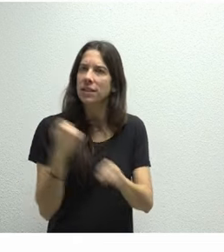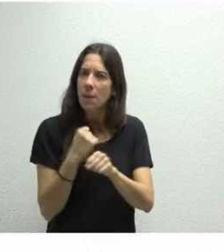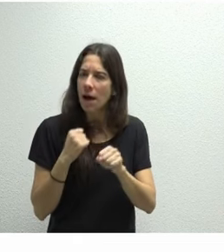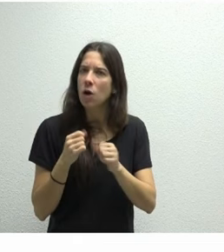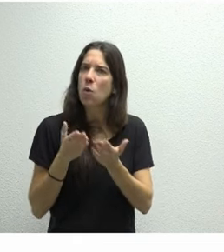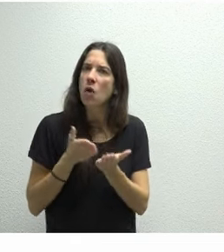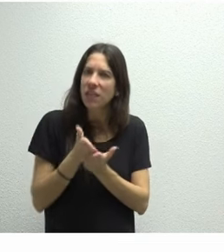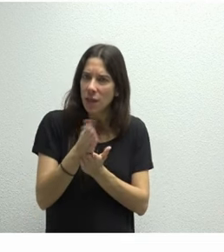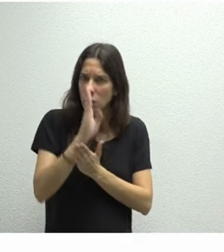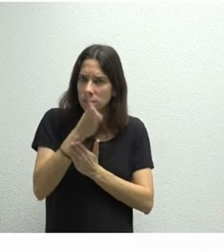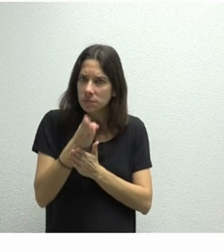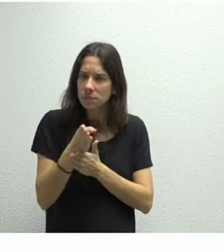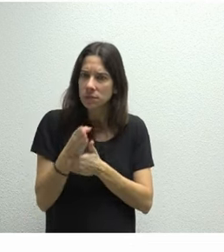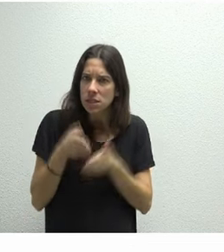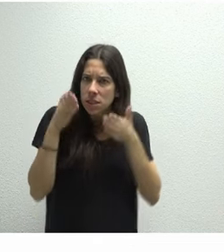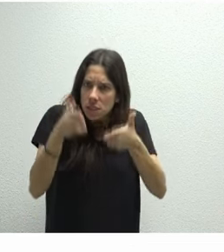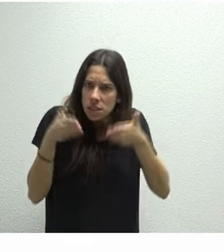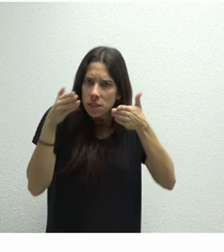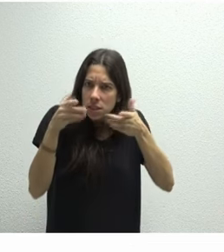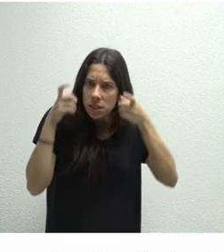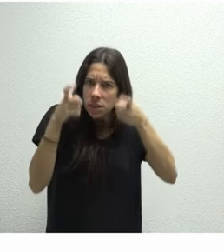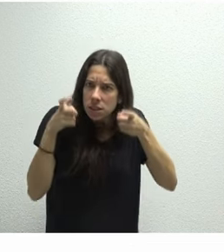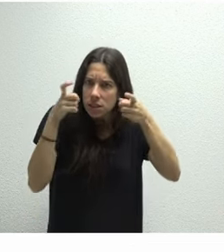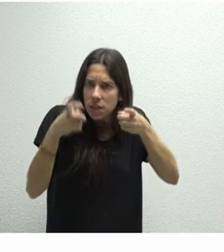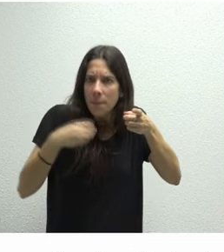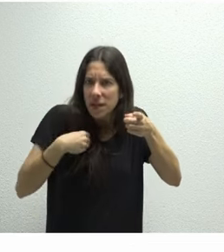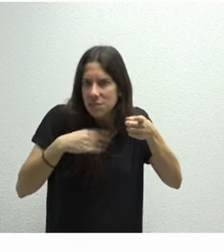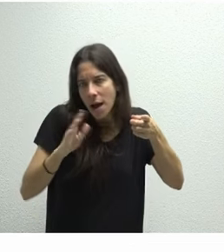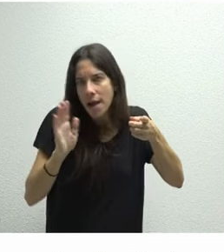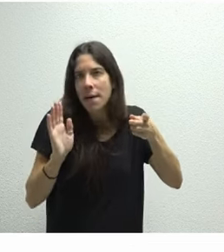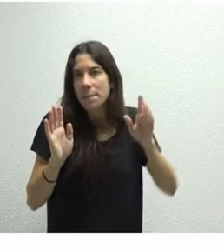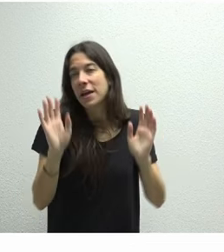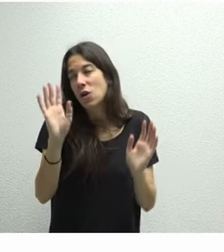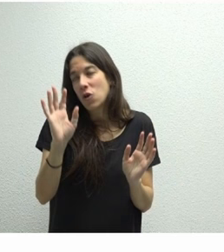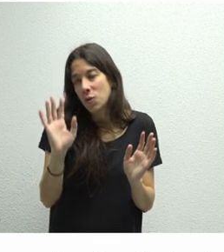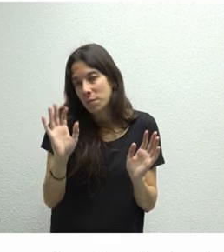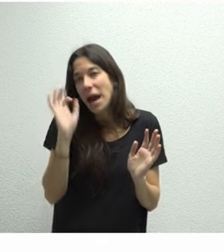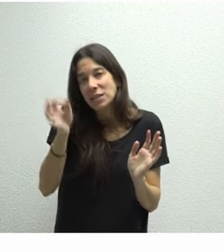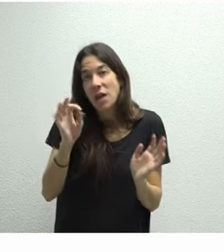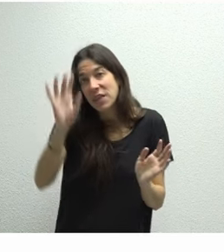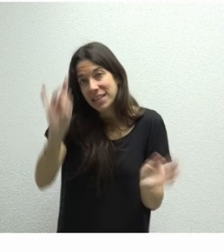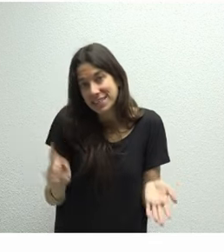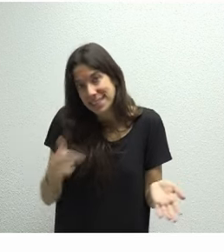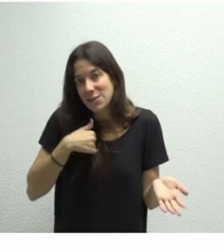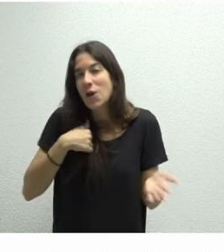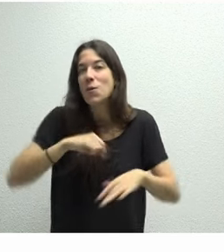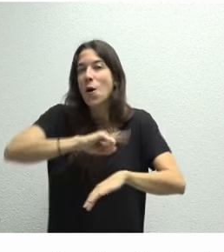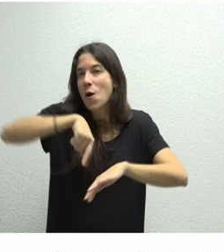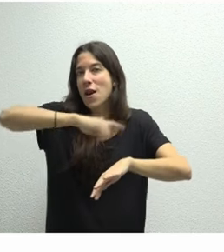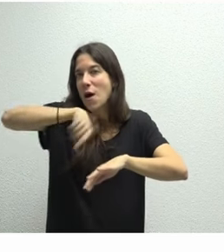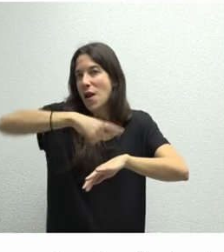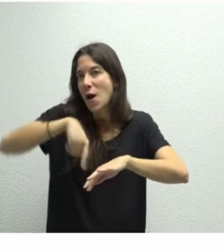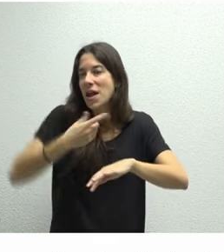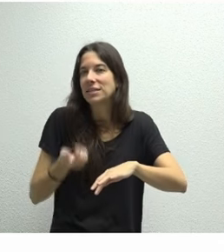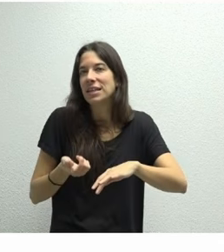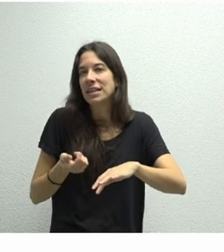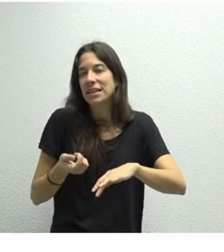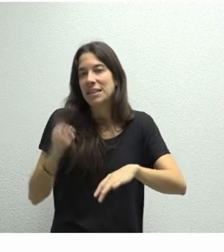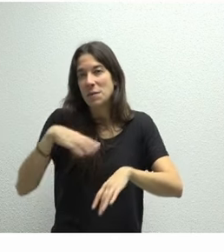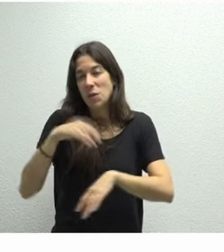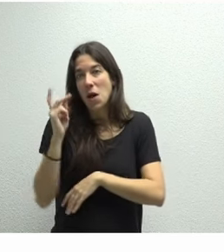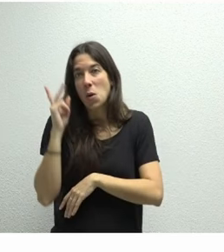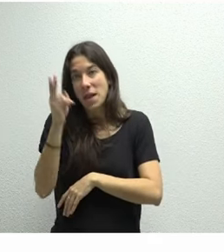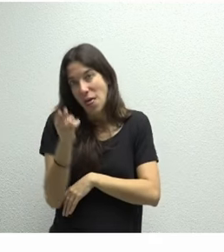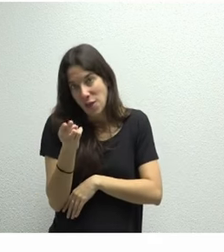no pero sí pues sí eh porque he tenido ese esas más horas de jubilación a veces